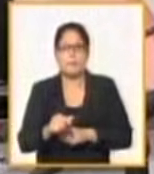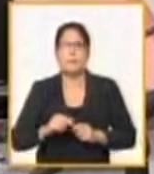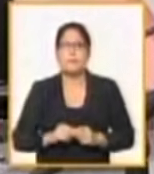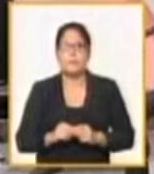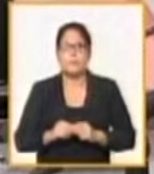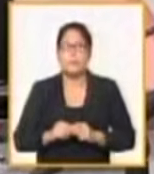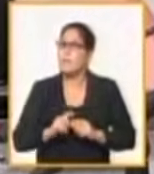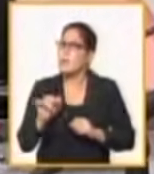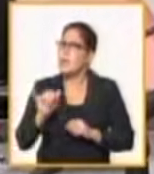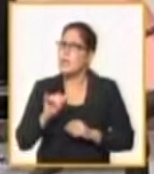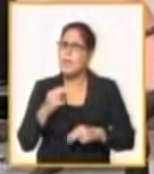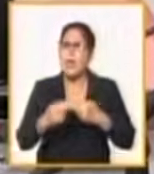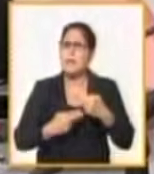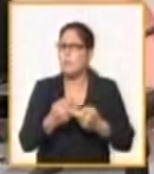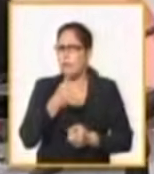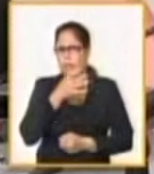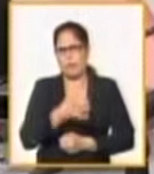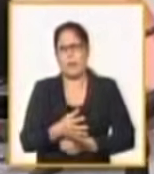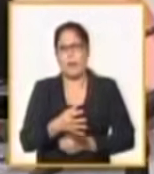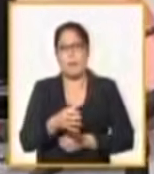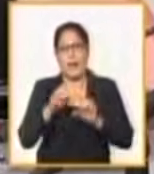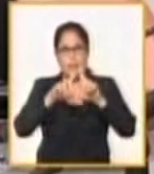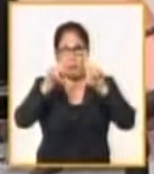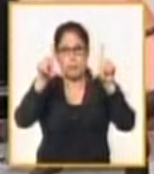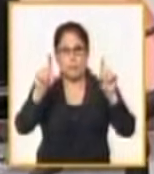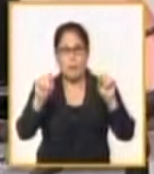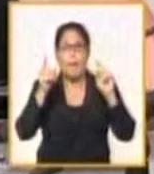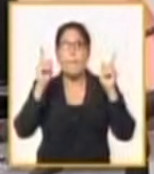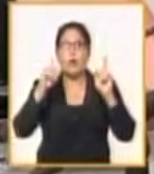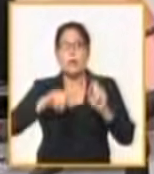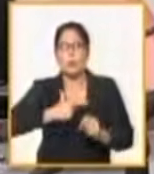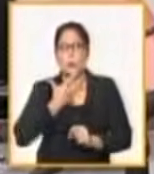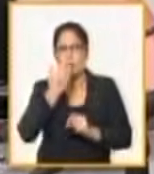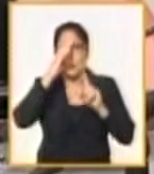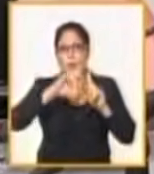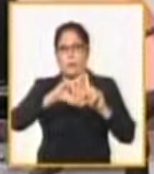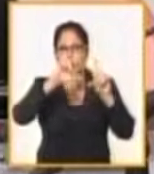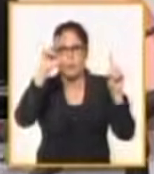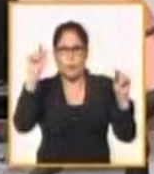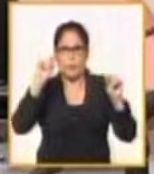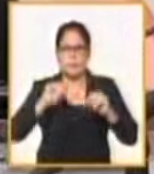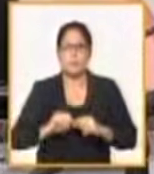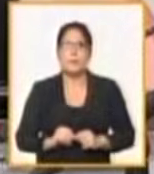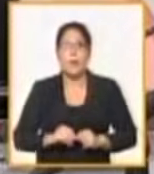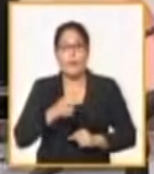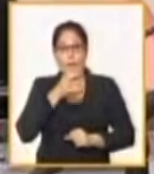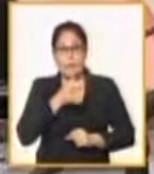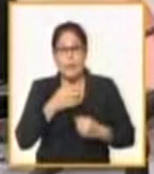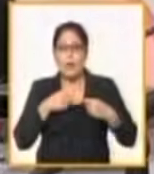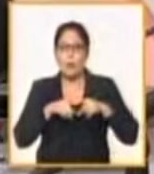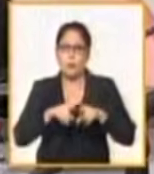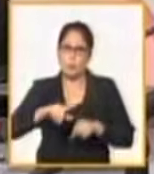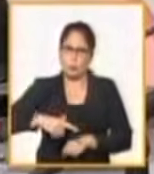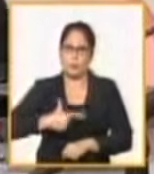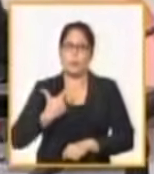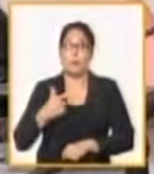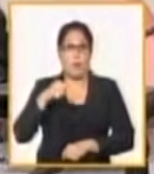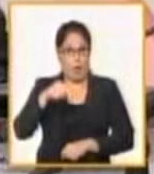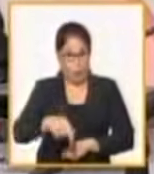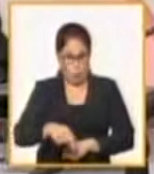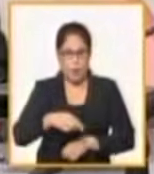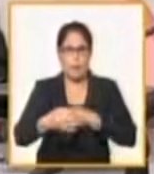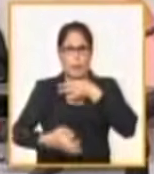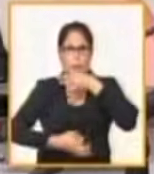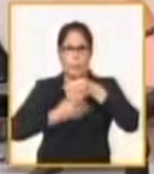al papel de Fidel en la definición de la política cultural de la Revolución Cubana. Fidel y la cultura es el centro de atención de